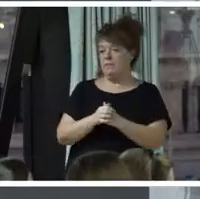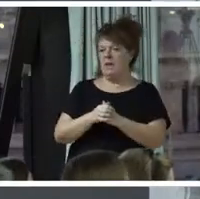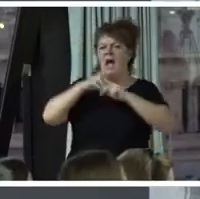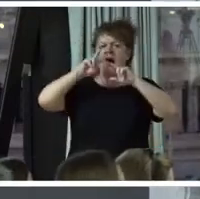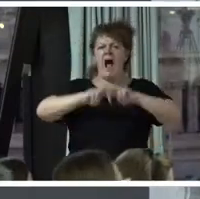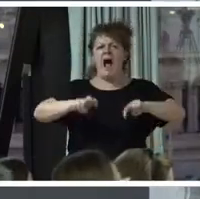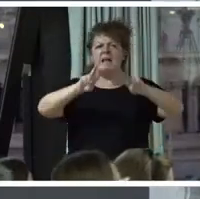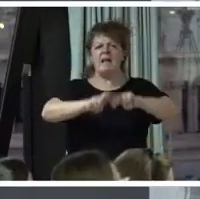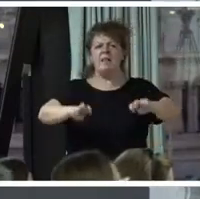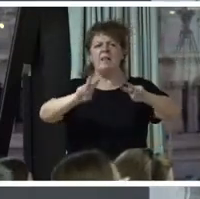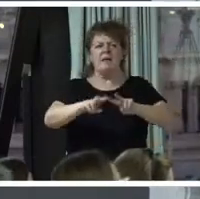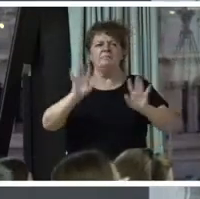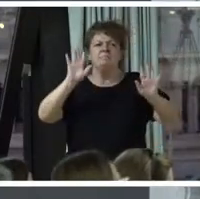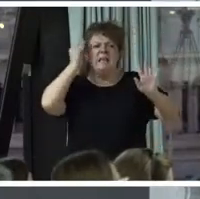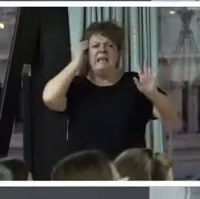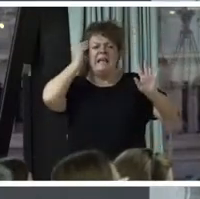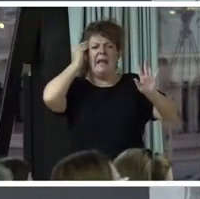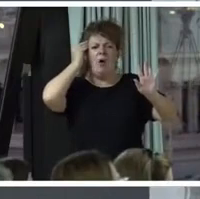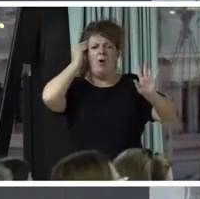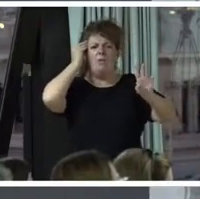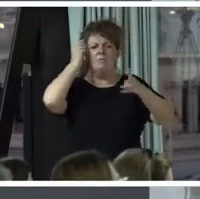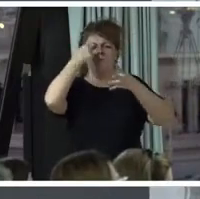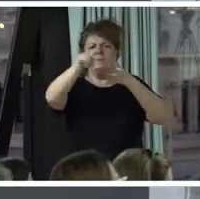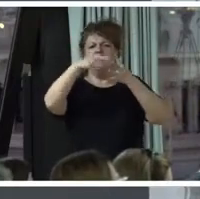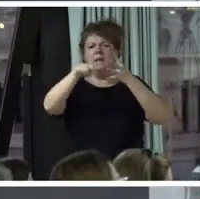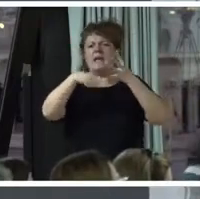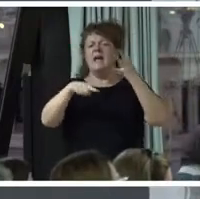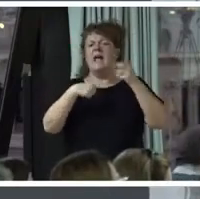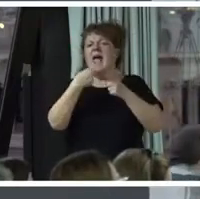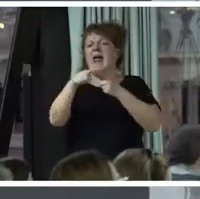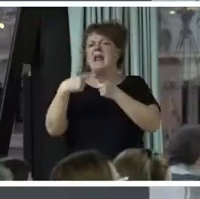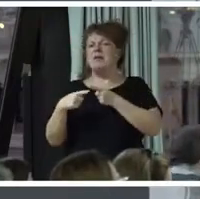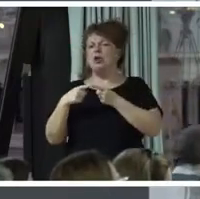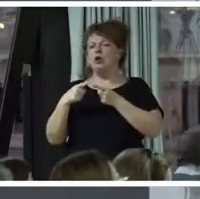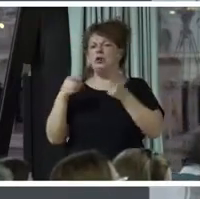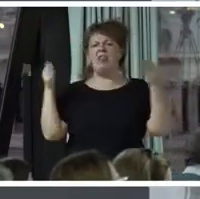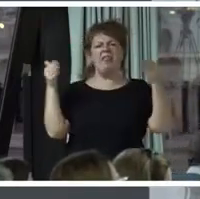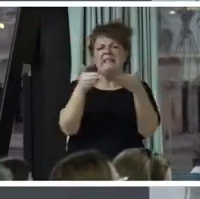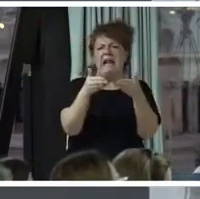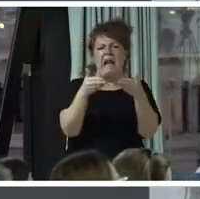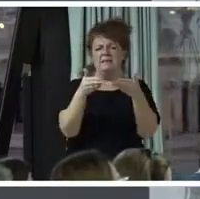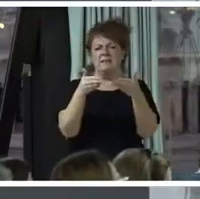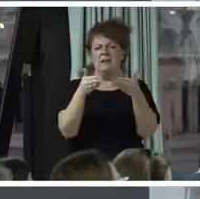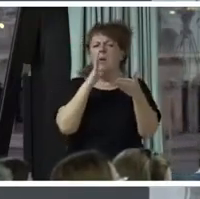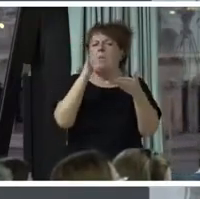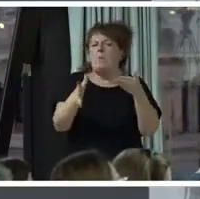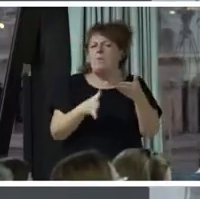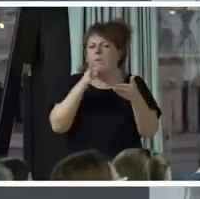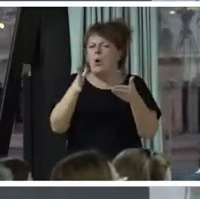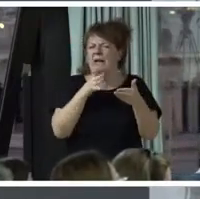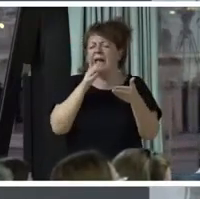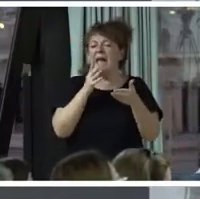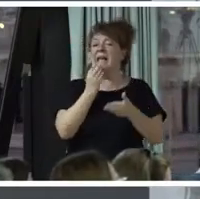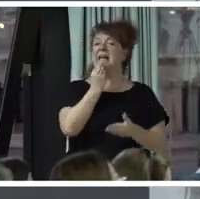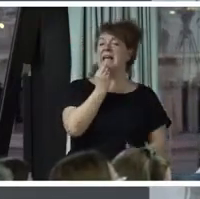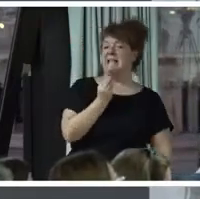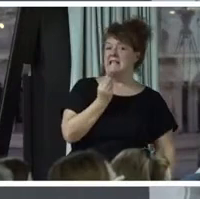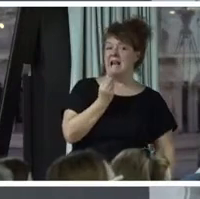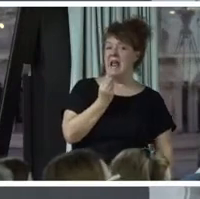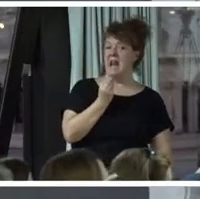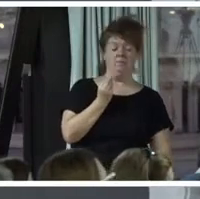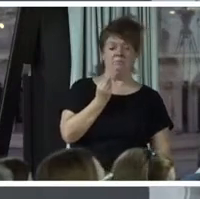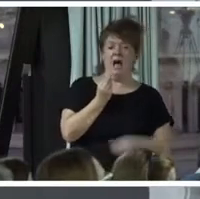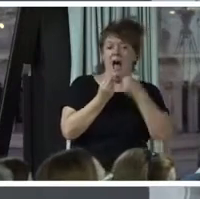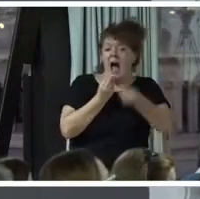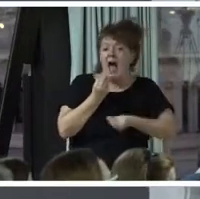analizando las que creo que son las los elementos centrales que explican Por qué el estado de Israel está